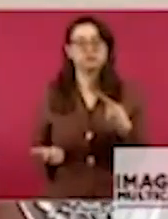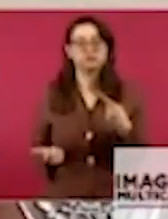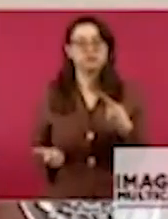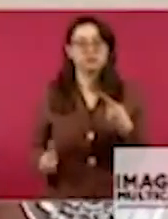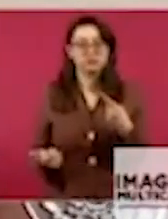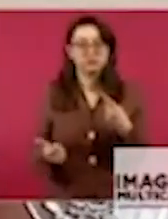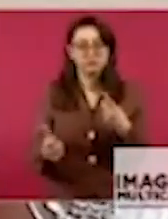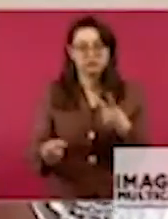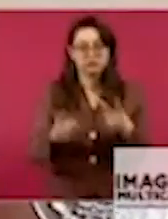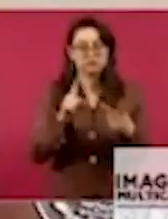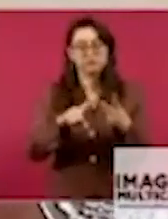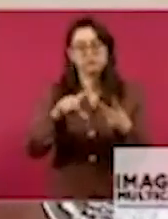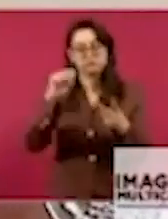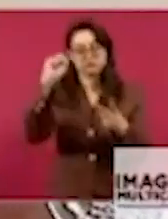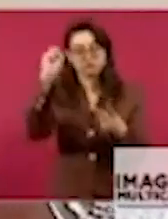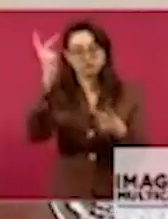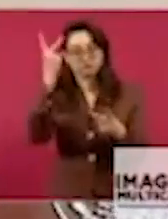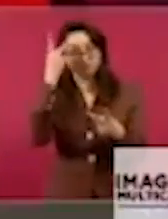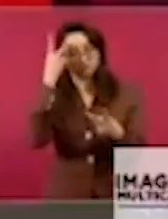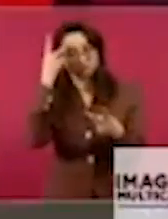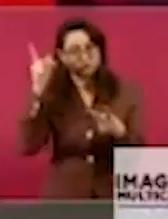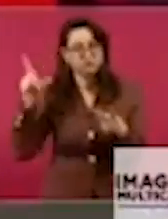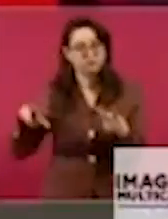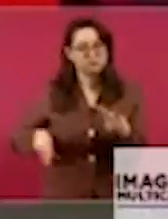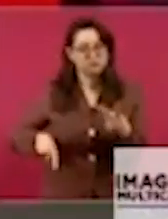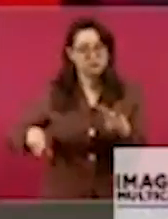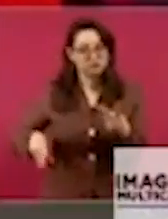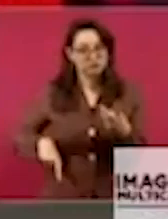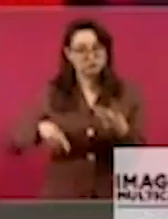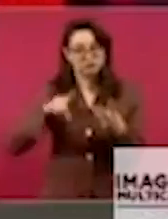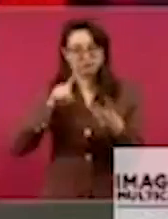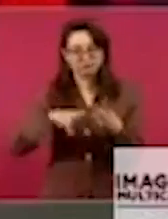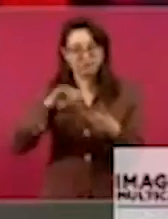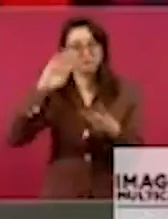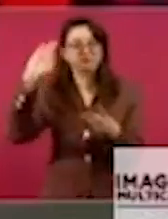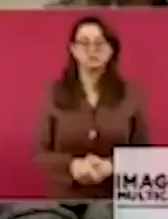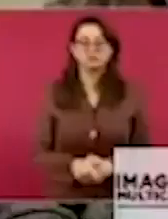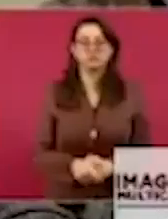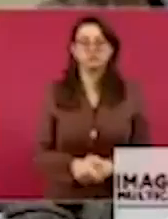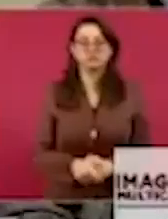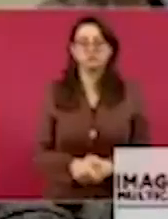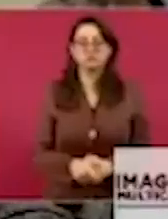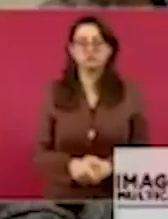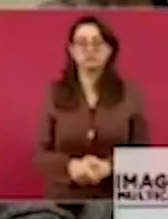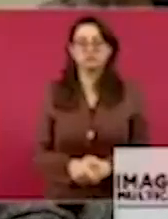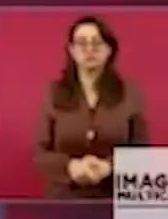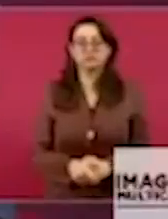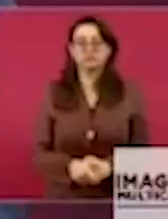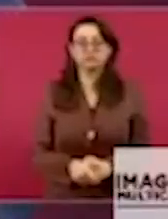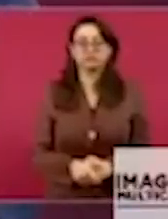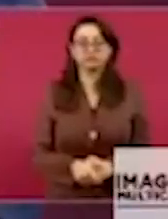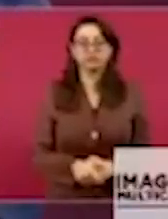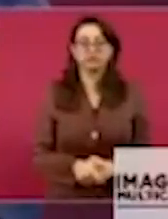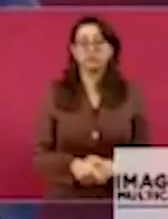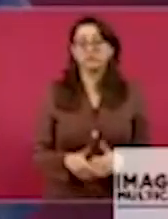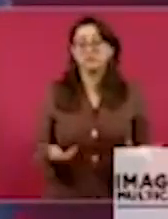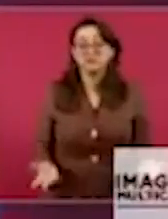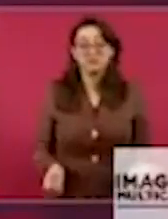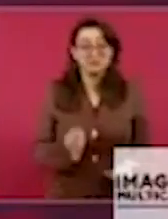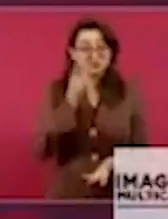Luis, desde luego con el apoyo también de la Federación. Es que no es nada más en San Luis